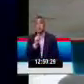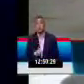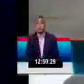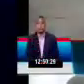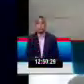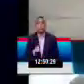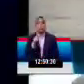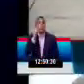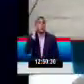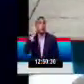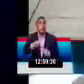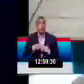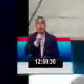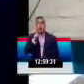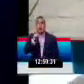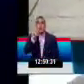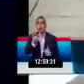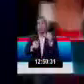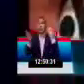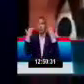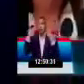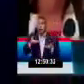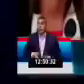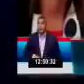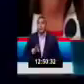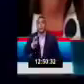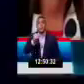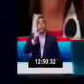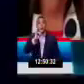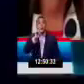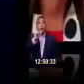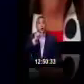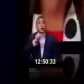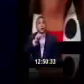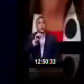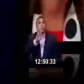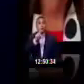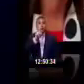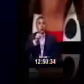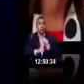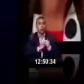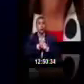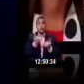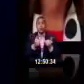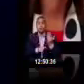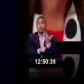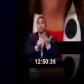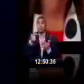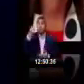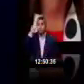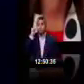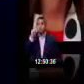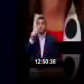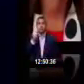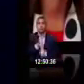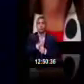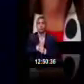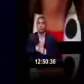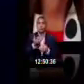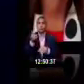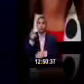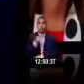una quiteña y dos guayaquileños, es decir, María Paula Romo, de 41 años, actual ministra de Gobierno con carrera